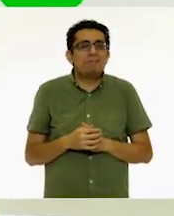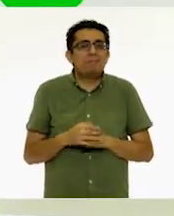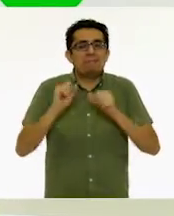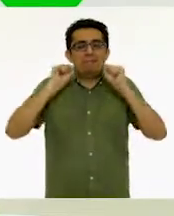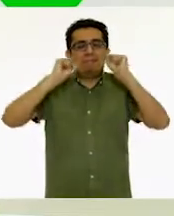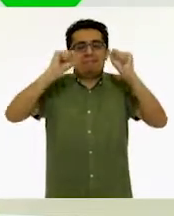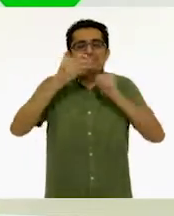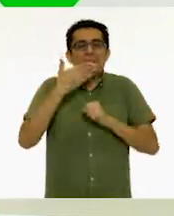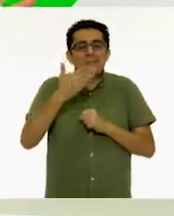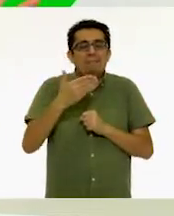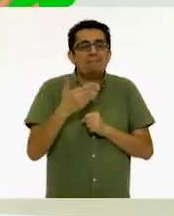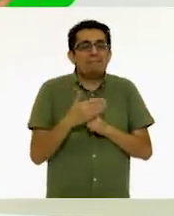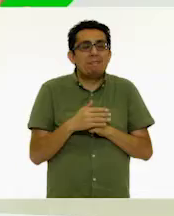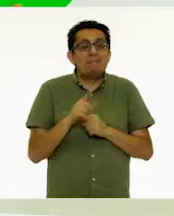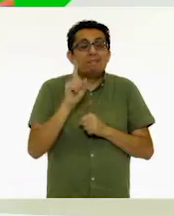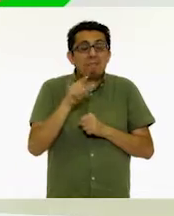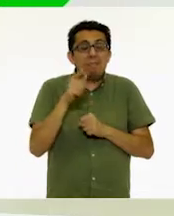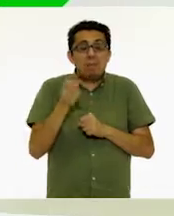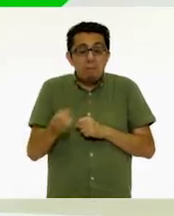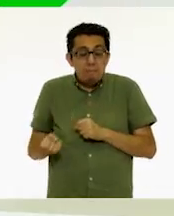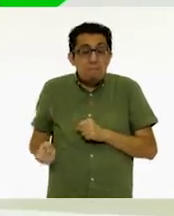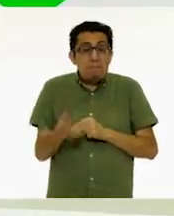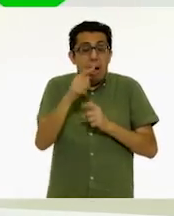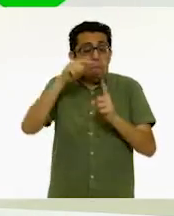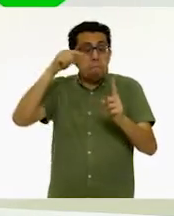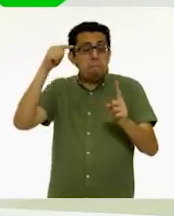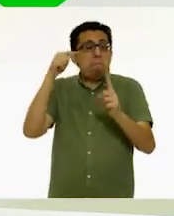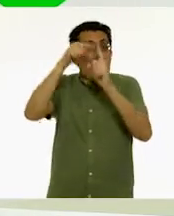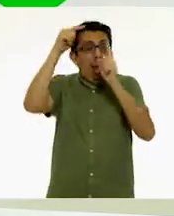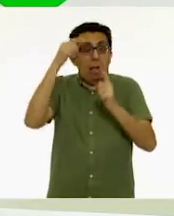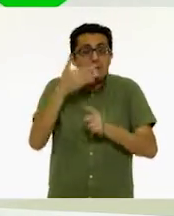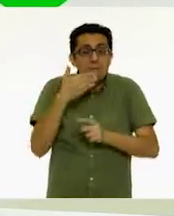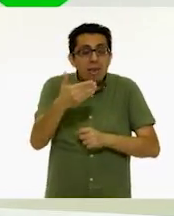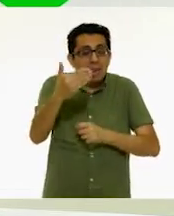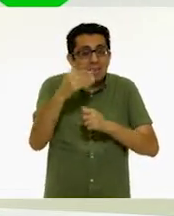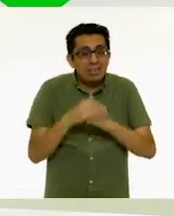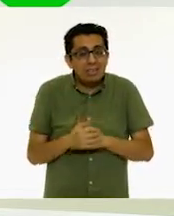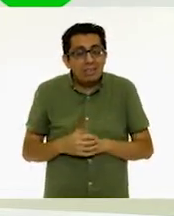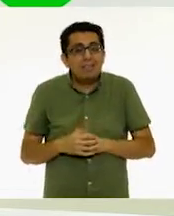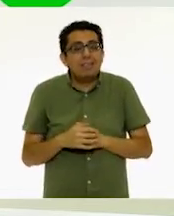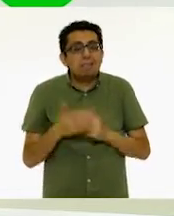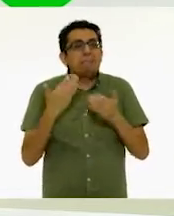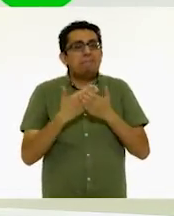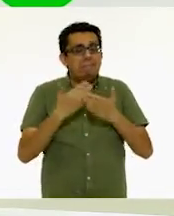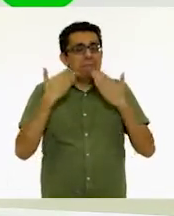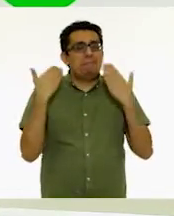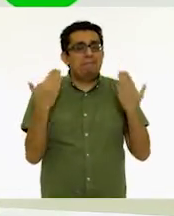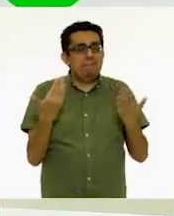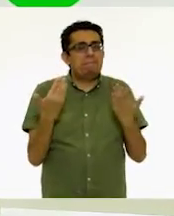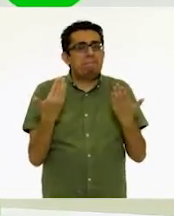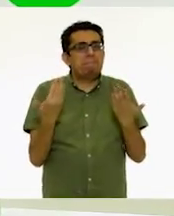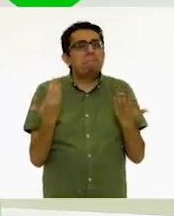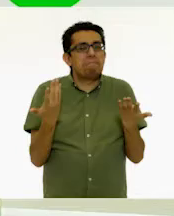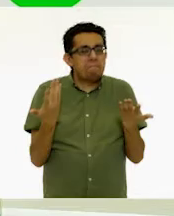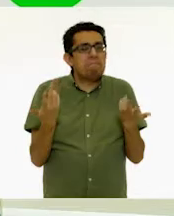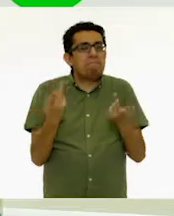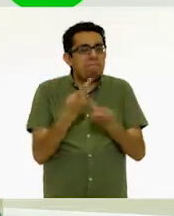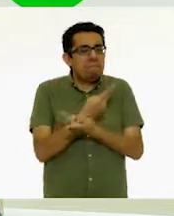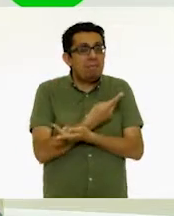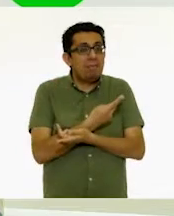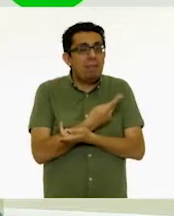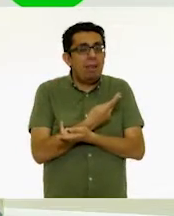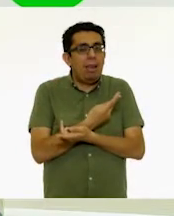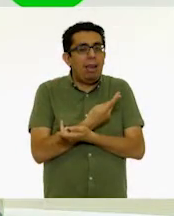¡Sí! ¡Qué buen tino, Moni! Oigan, ahora ha llegado el momento de descubrir cuál de los